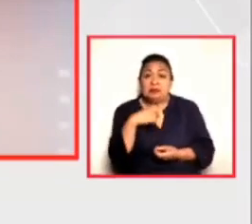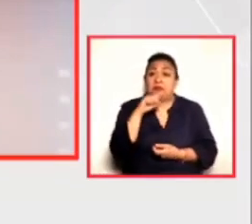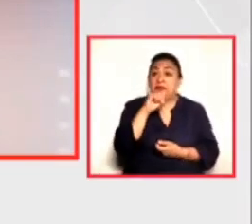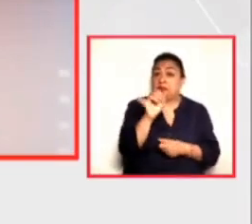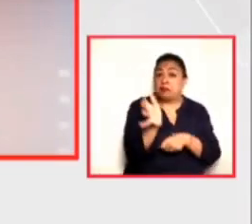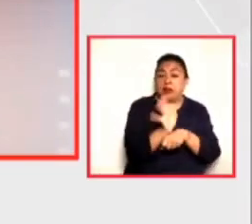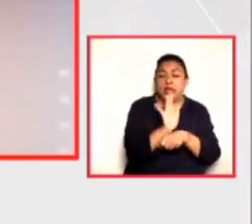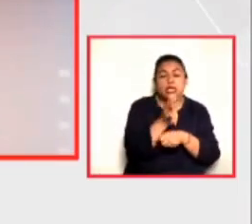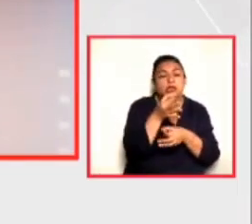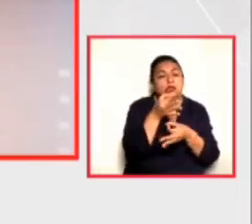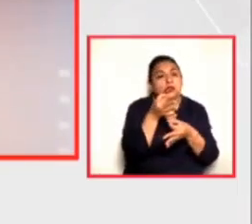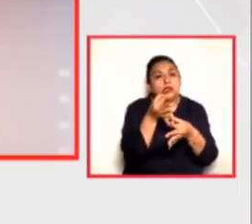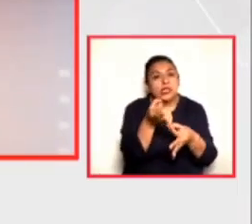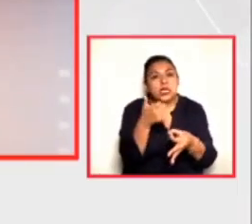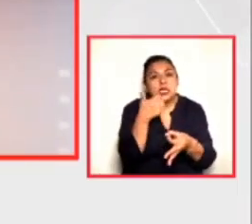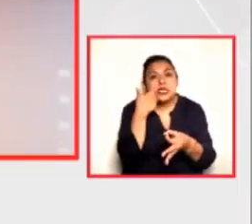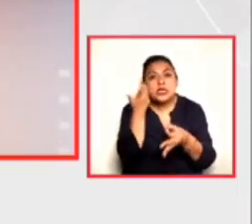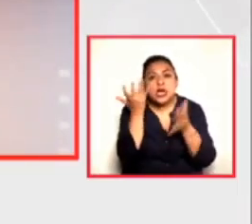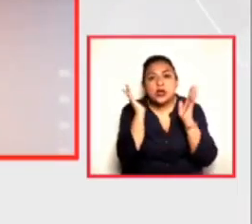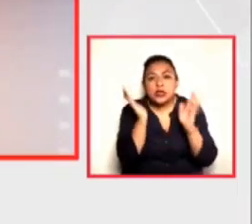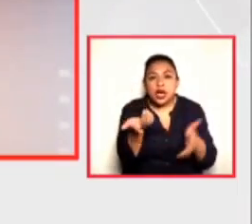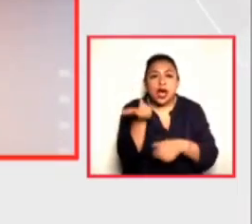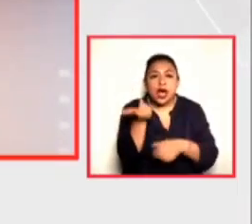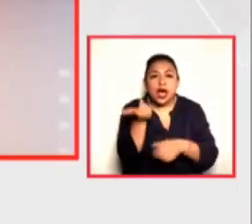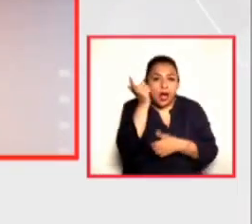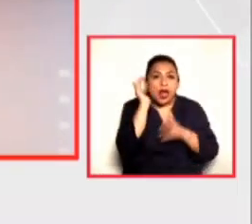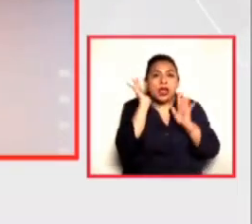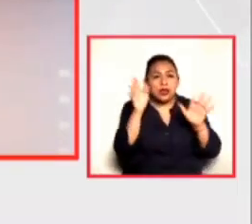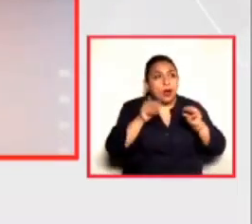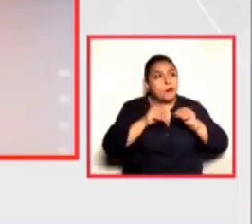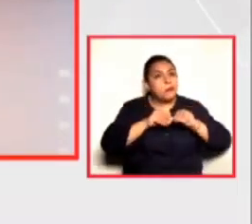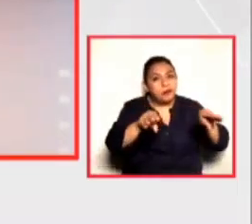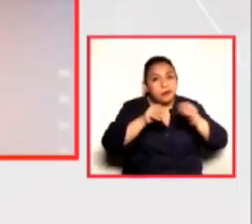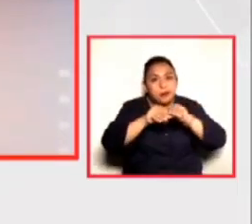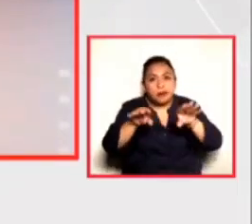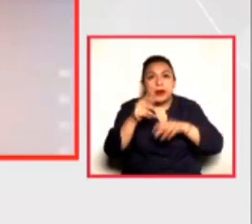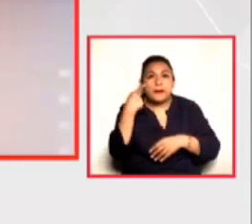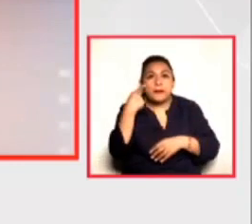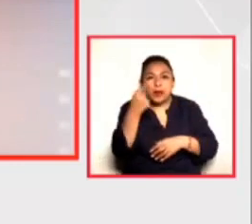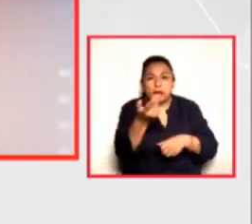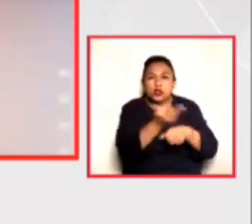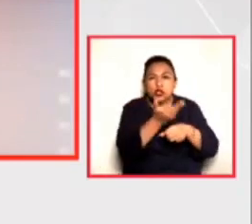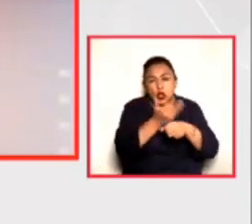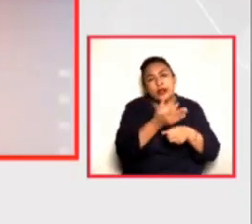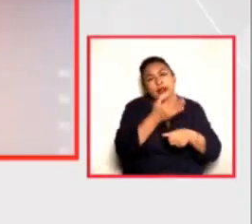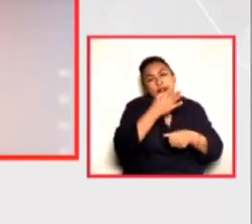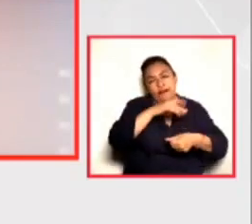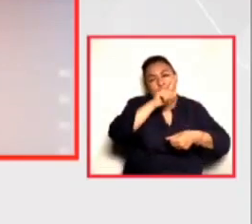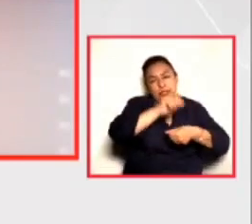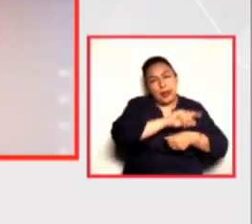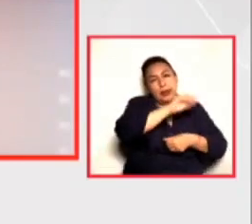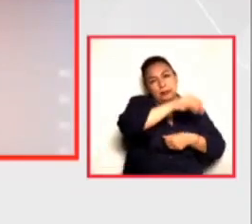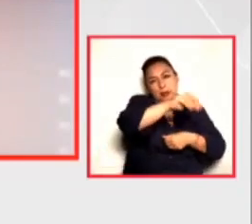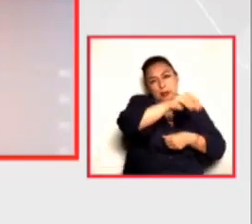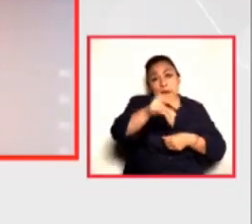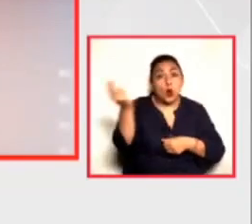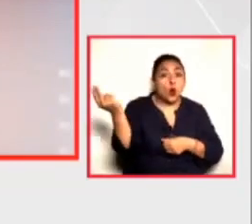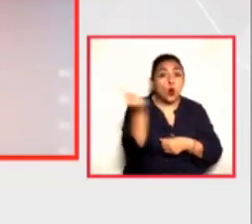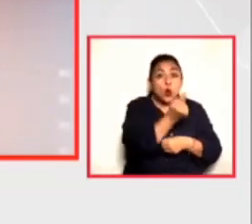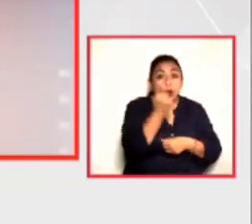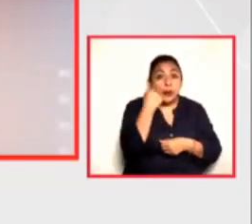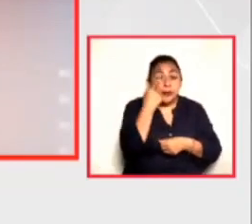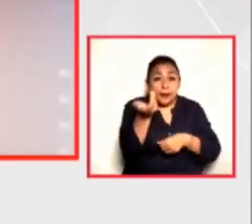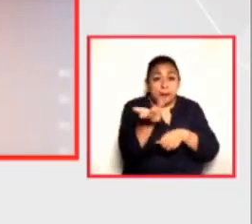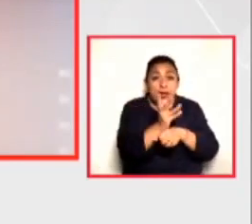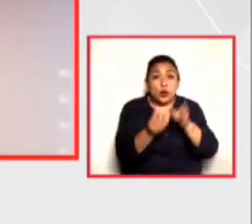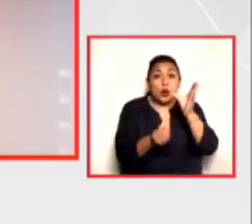antoja muchísimo. Esperemos que ya la empiecen a distribuir. Ojalá. Sabemos que ahorita está en el circuito de festivales, pero urge ver Nuevo Orden, y